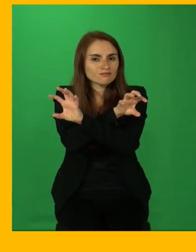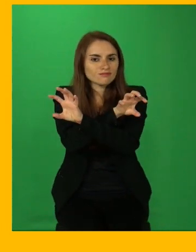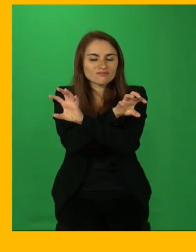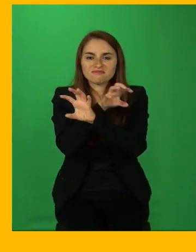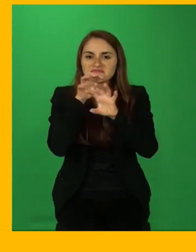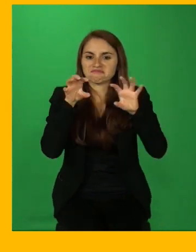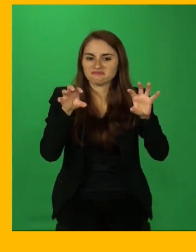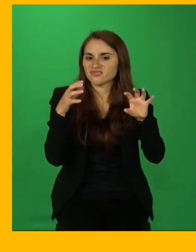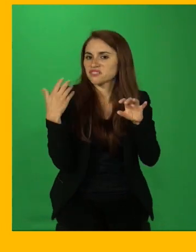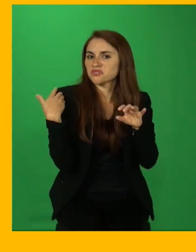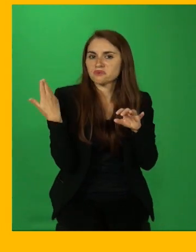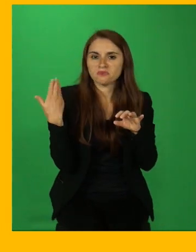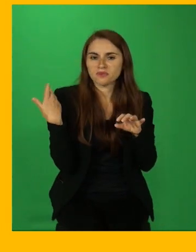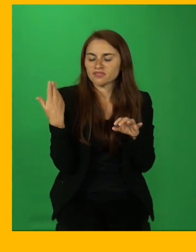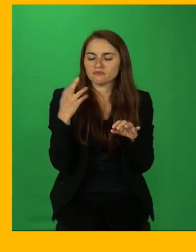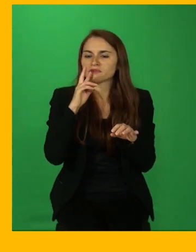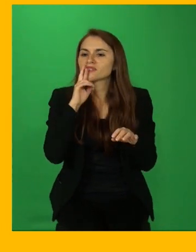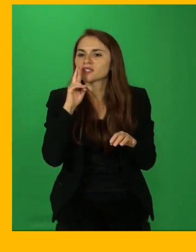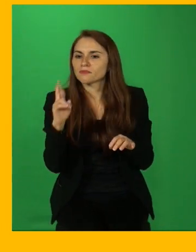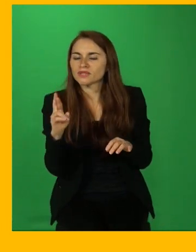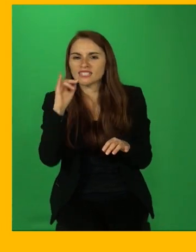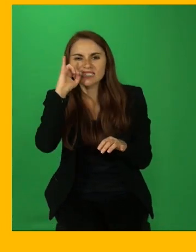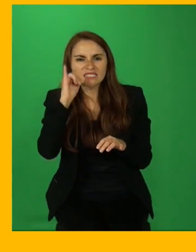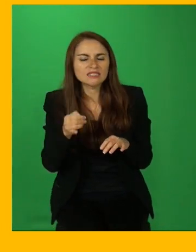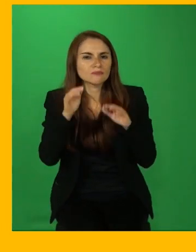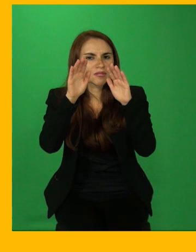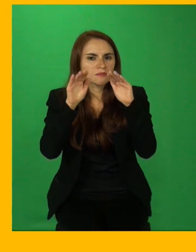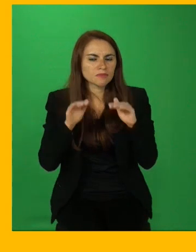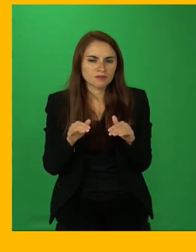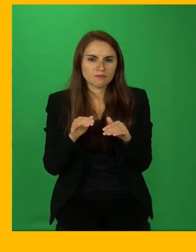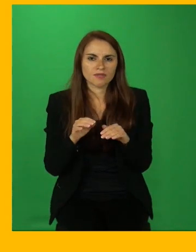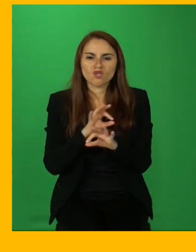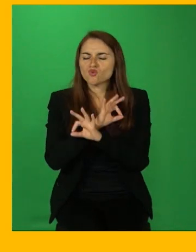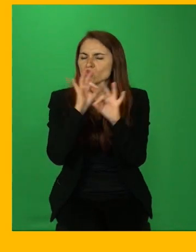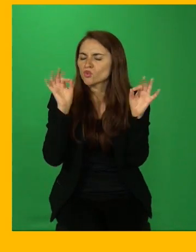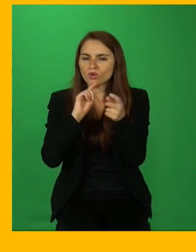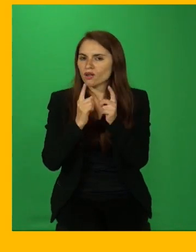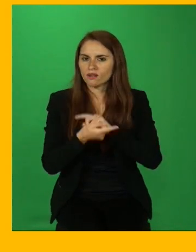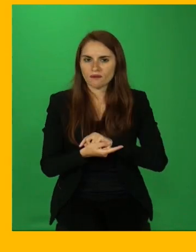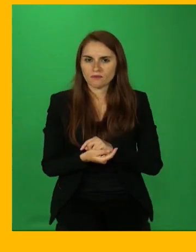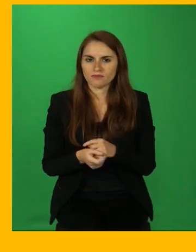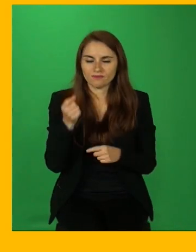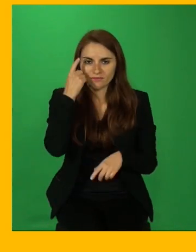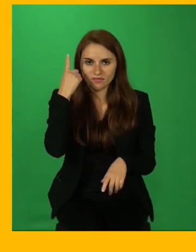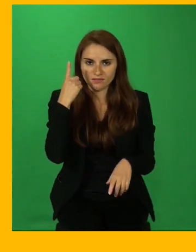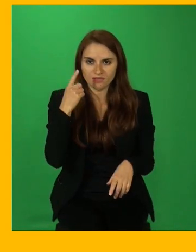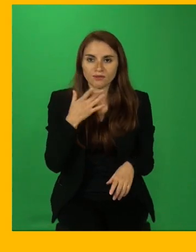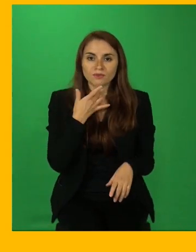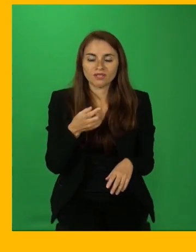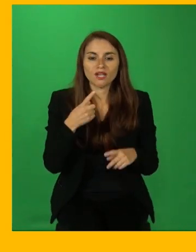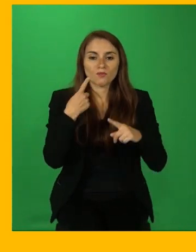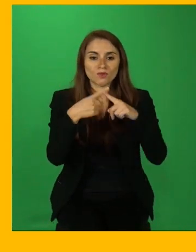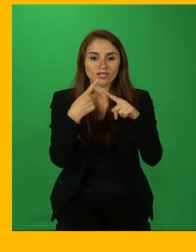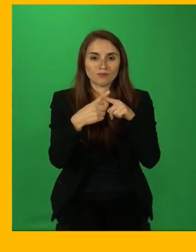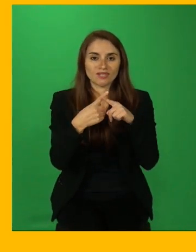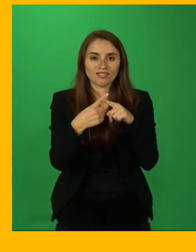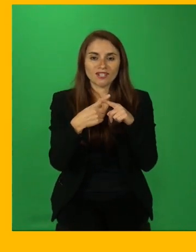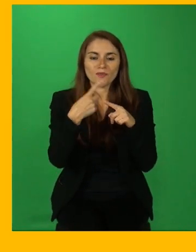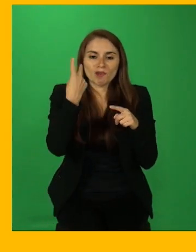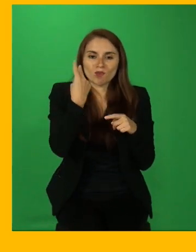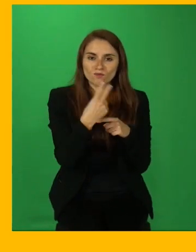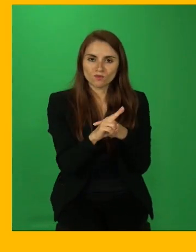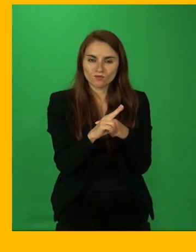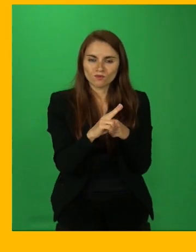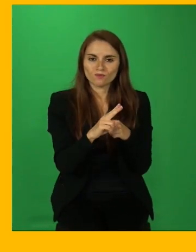producto finalmente no va a cambiar va a ser el mismo y eso por qué porque la multiplicación tiene una